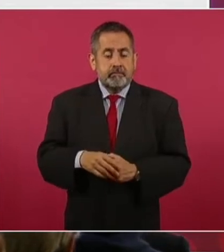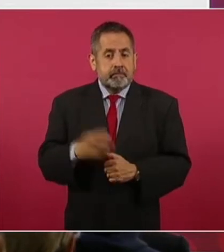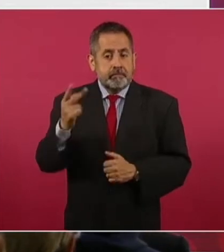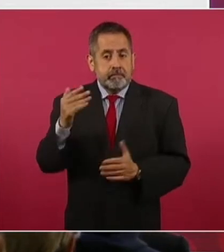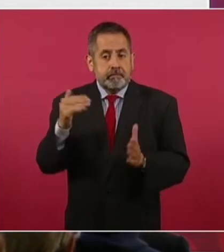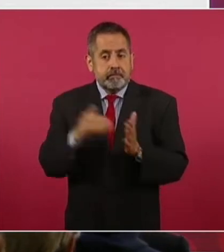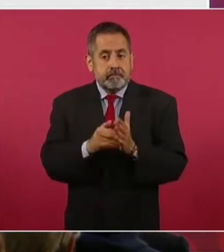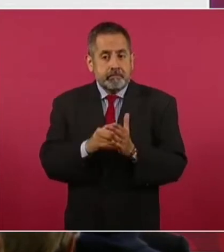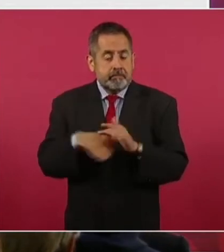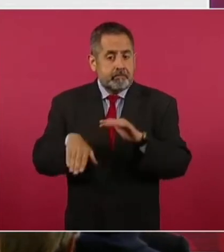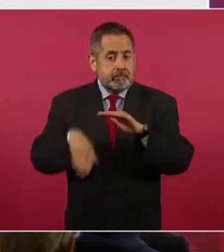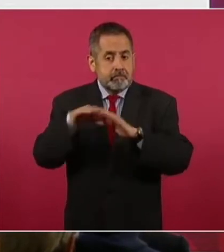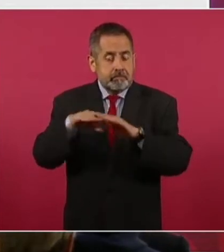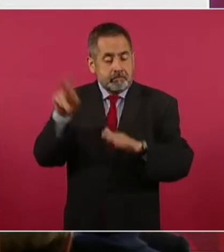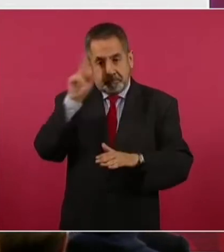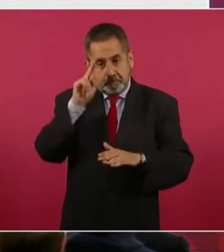25,000.